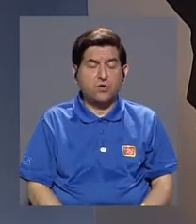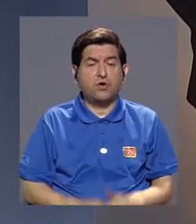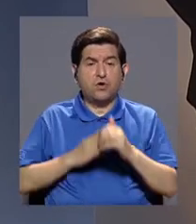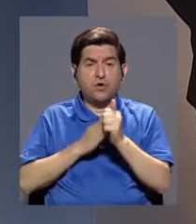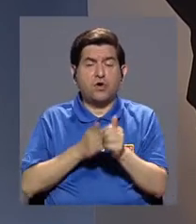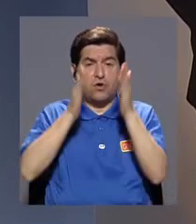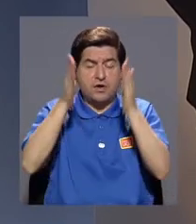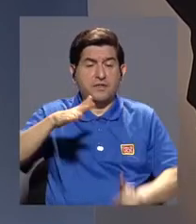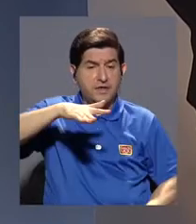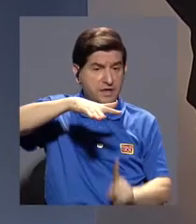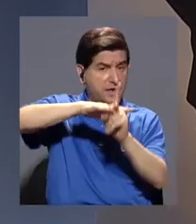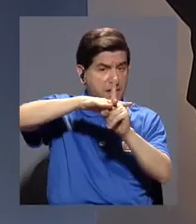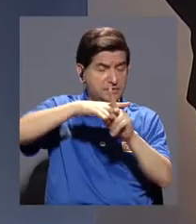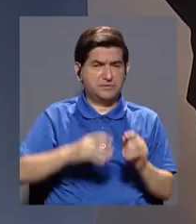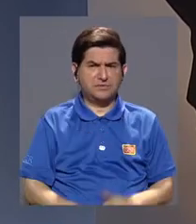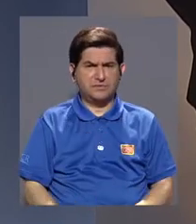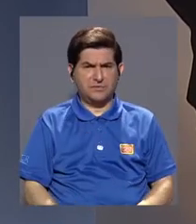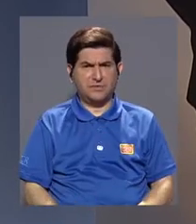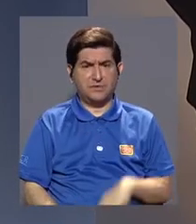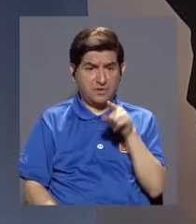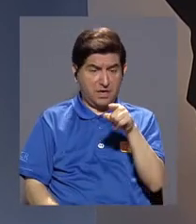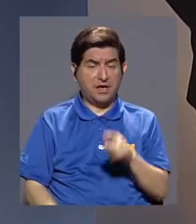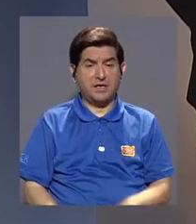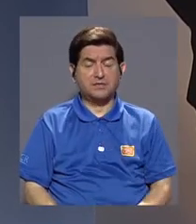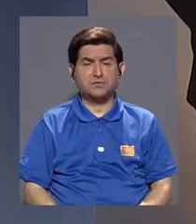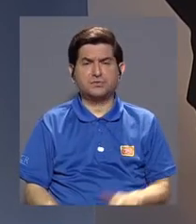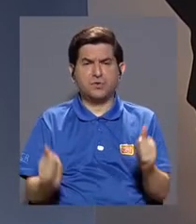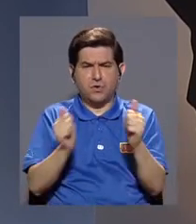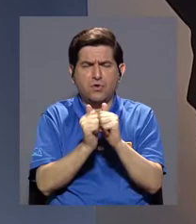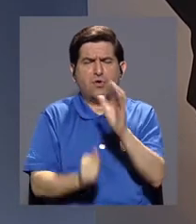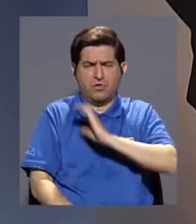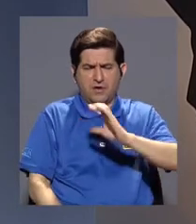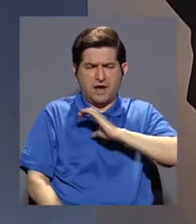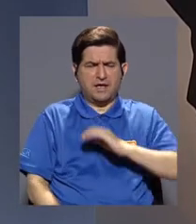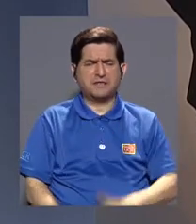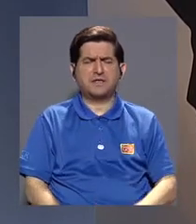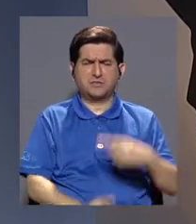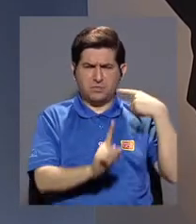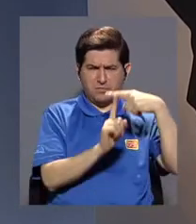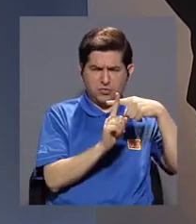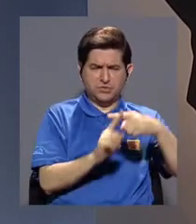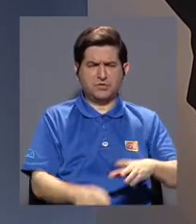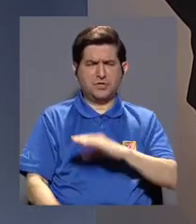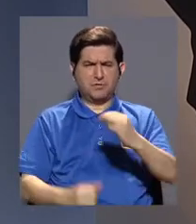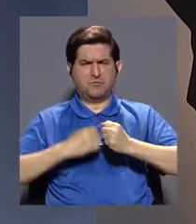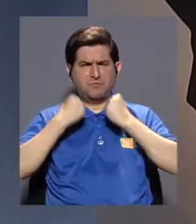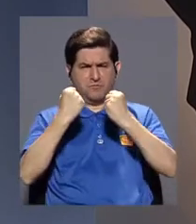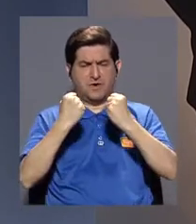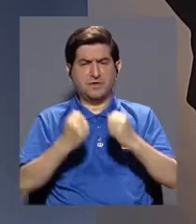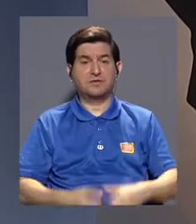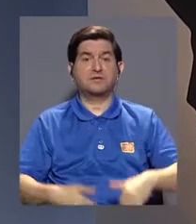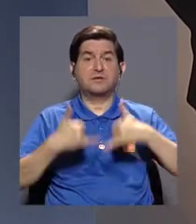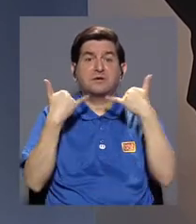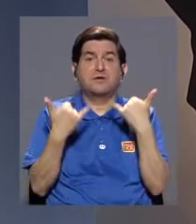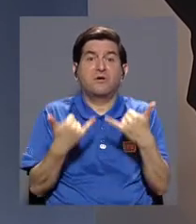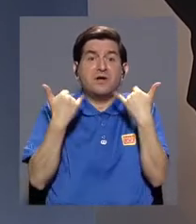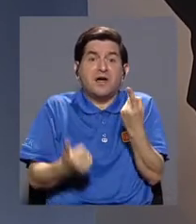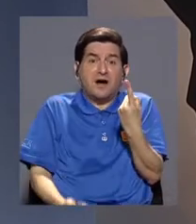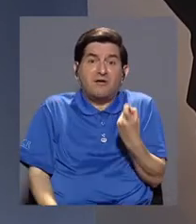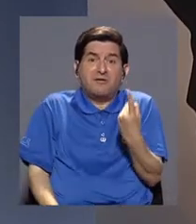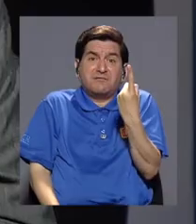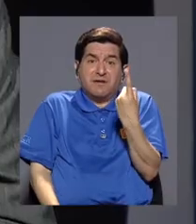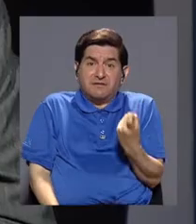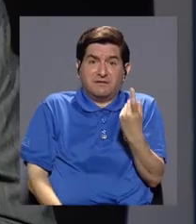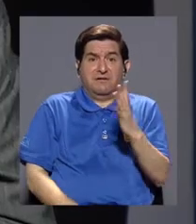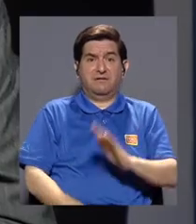que los liderazgos emergieran. Esos verdaderamente con carisma, positivos, robustos y llenos de lo que ahora tanta falta